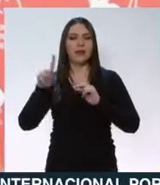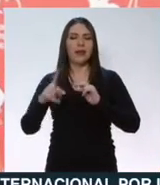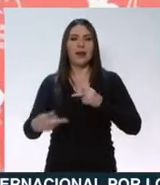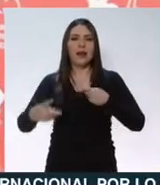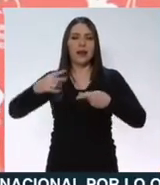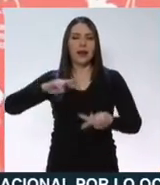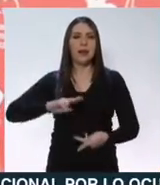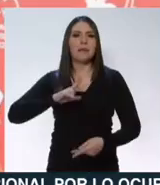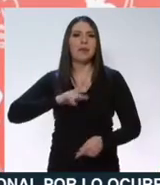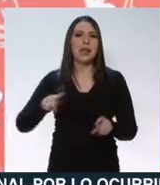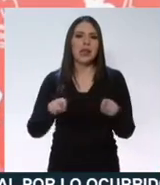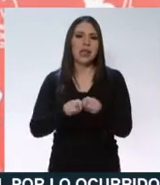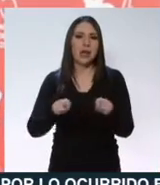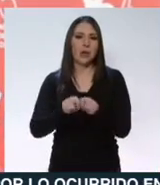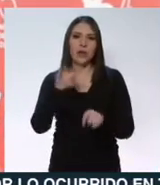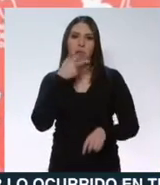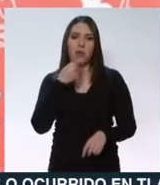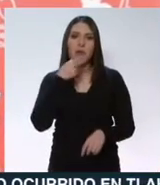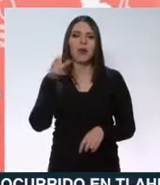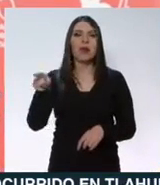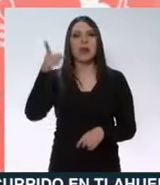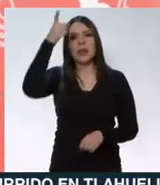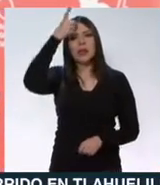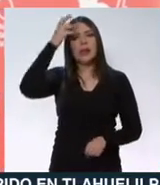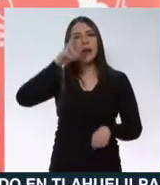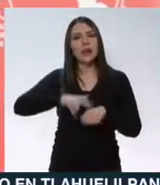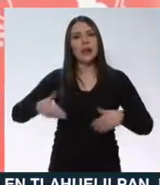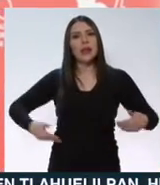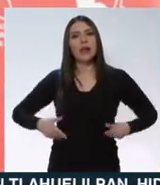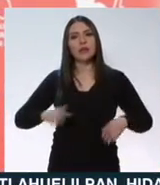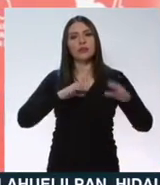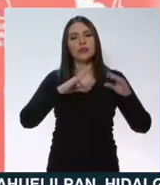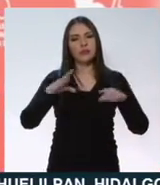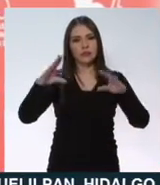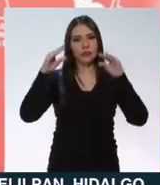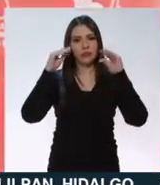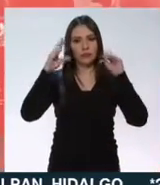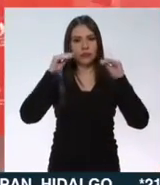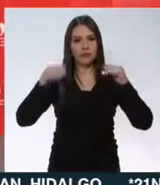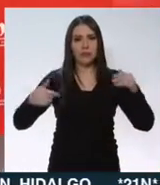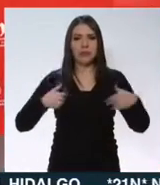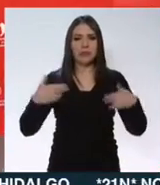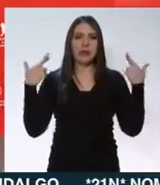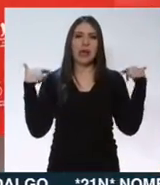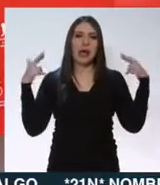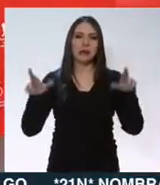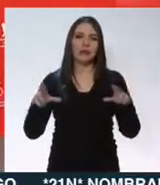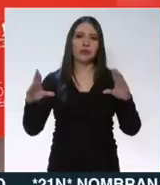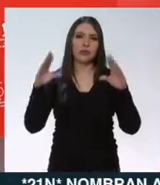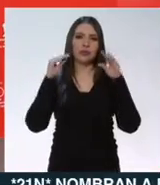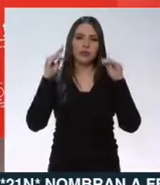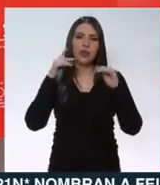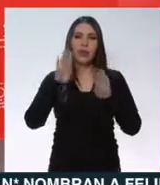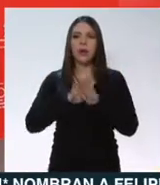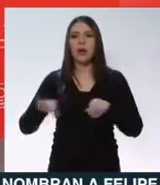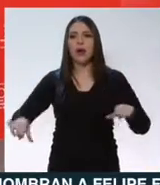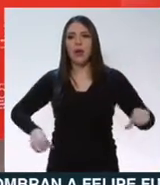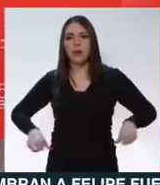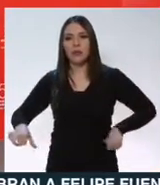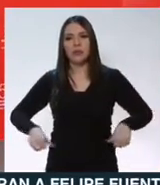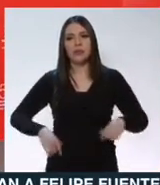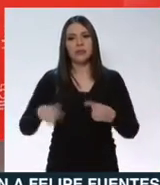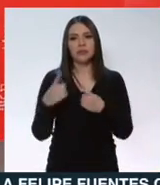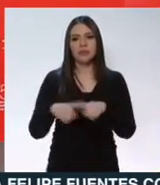de teatro y también fue mi maestro. Cuando estudié en la Casa de Teatro, él era el director y fue mi maestro de actuación, entre